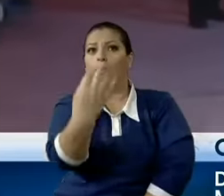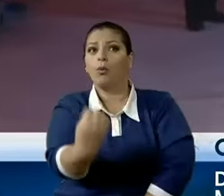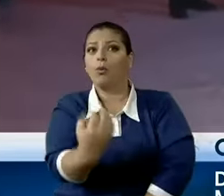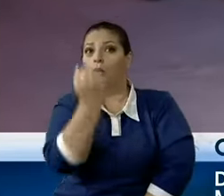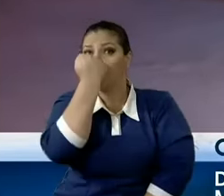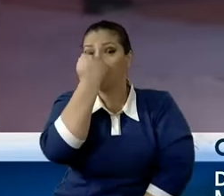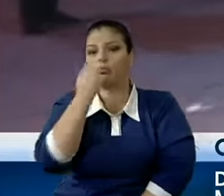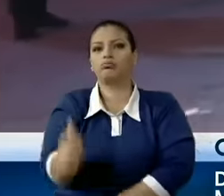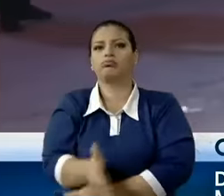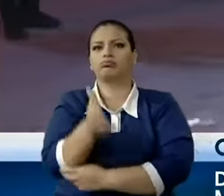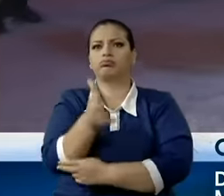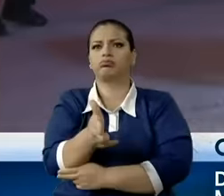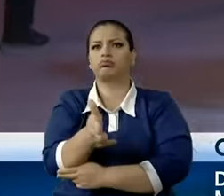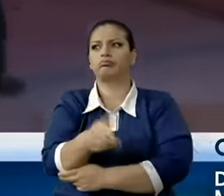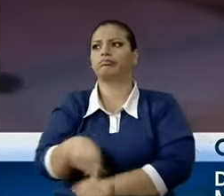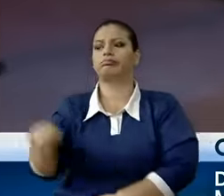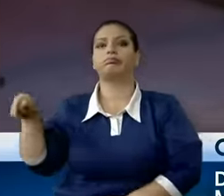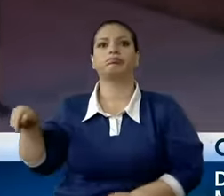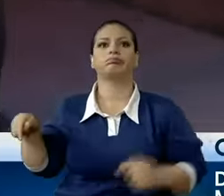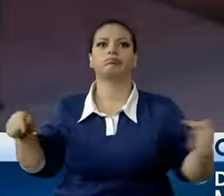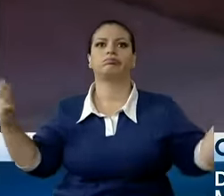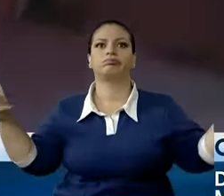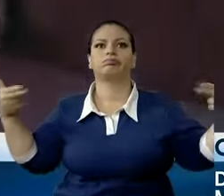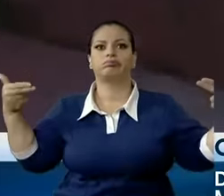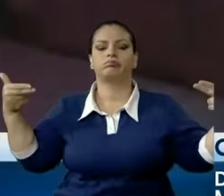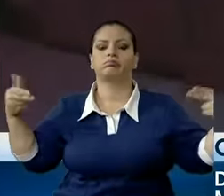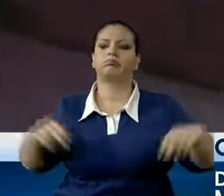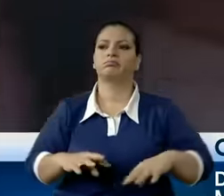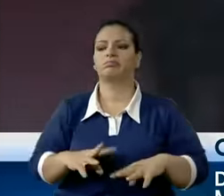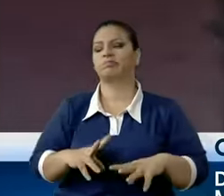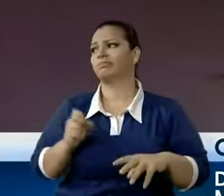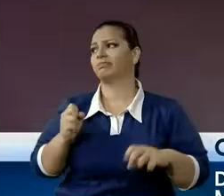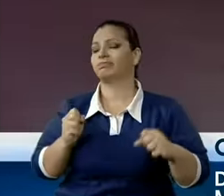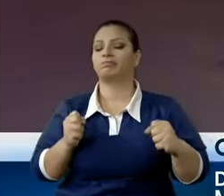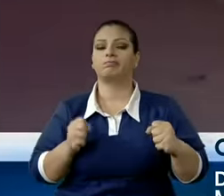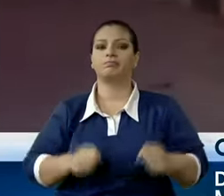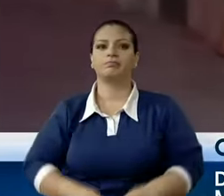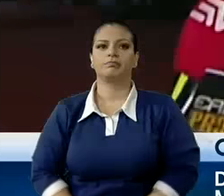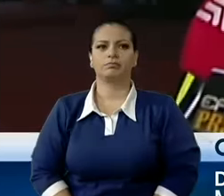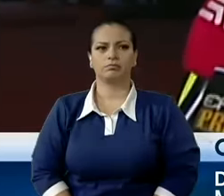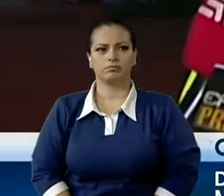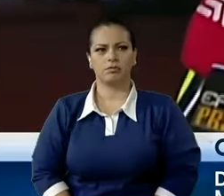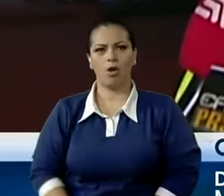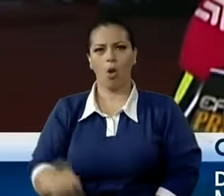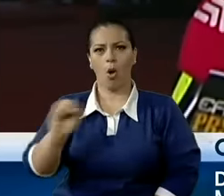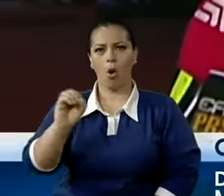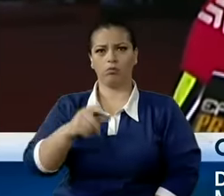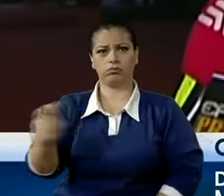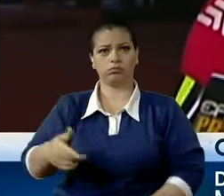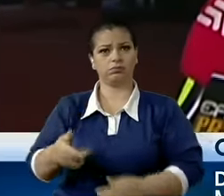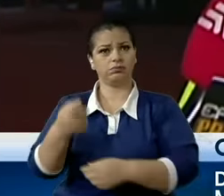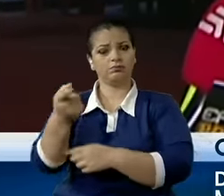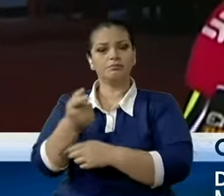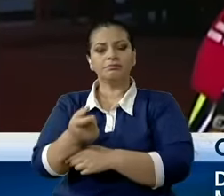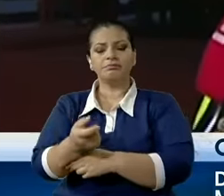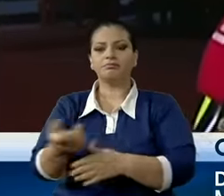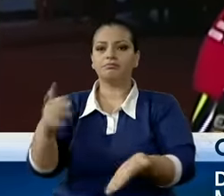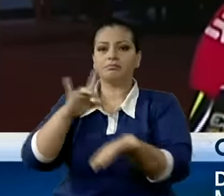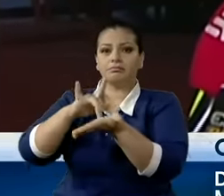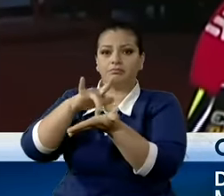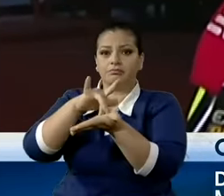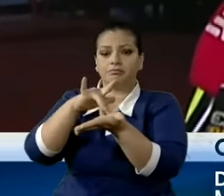que especialmente por la zona comercial, como es de estas distribuidoras de productos farmacéuticos, también eran blancos de